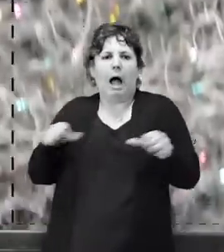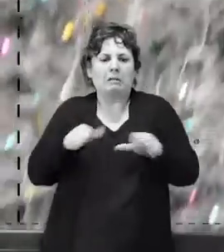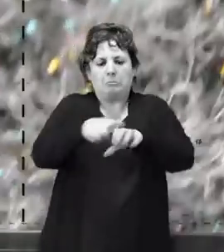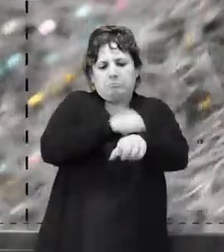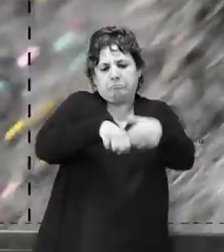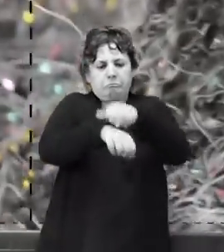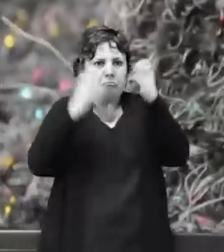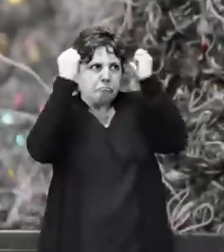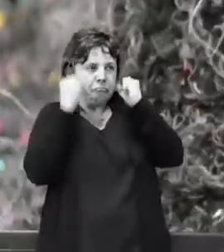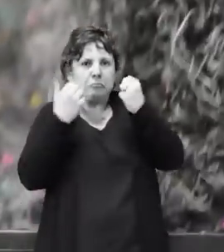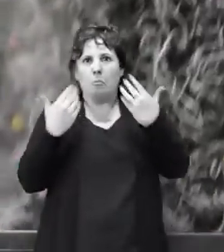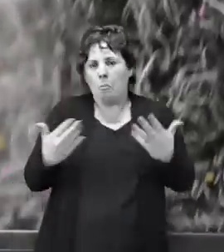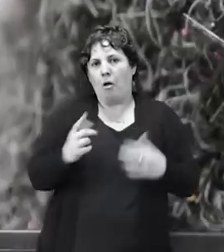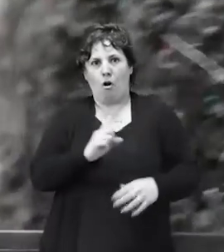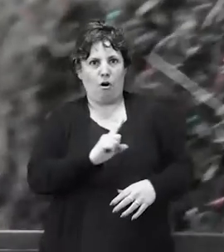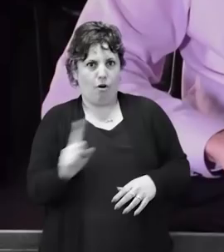por ejemplo.